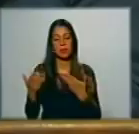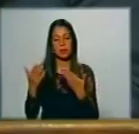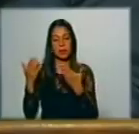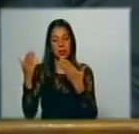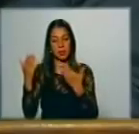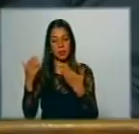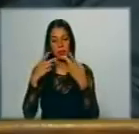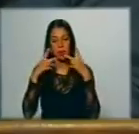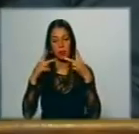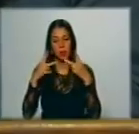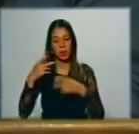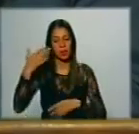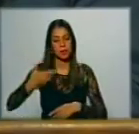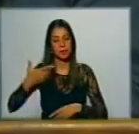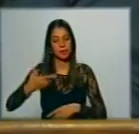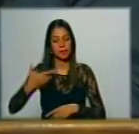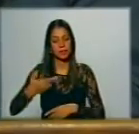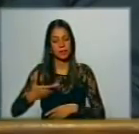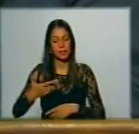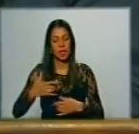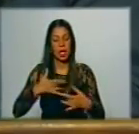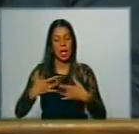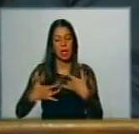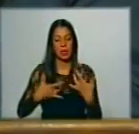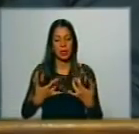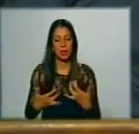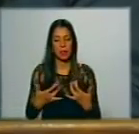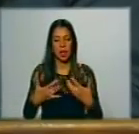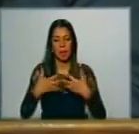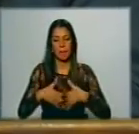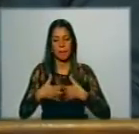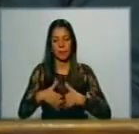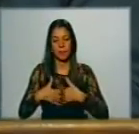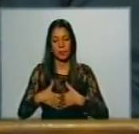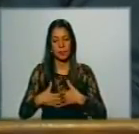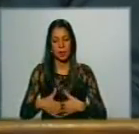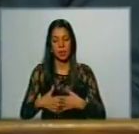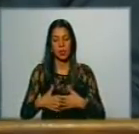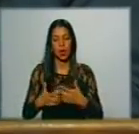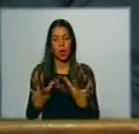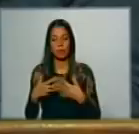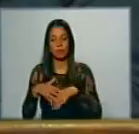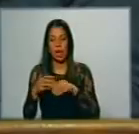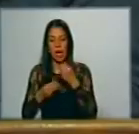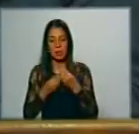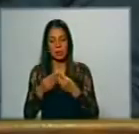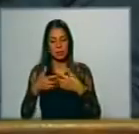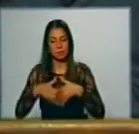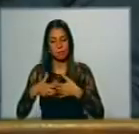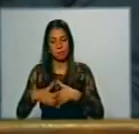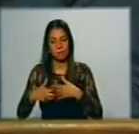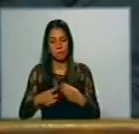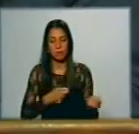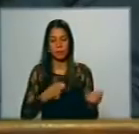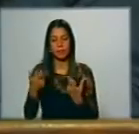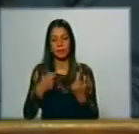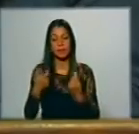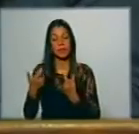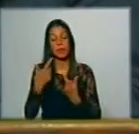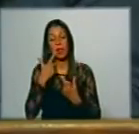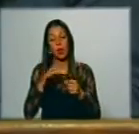públicos esenciales las actividades de producción, fabricación, importación,